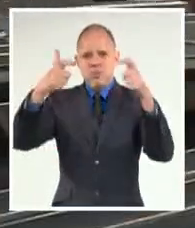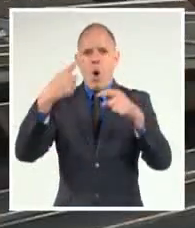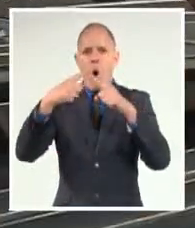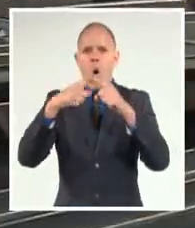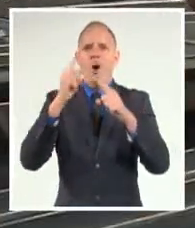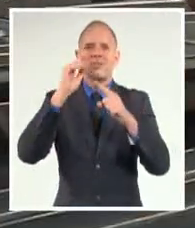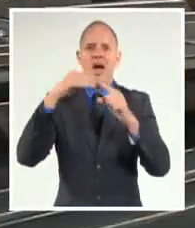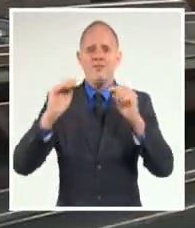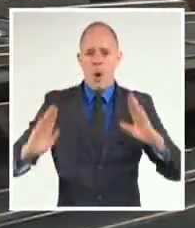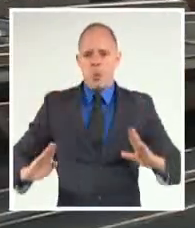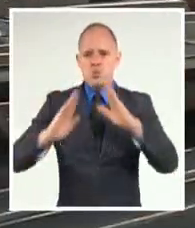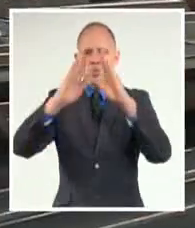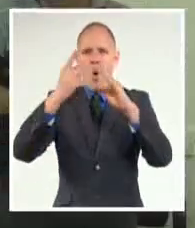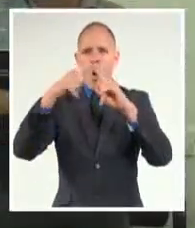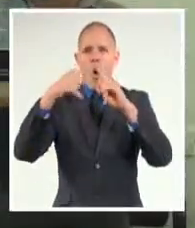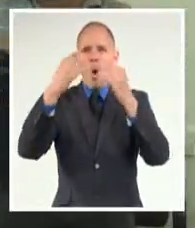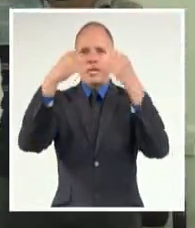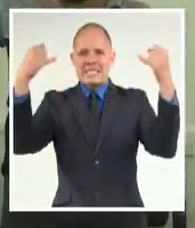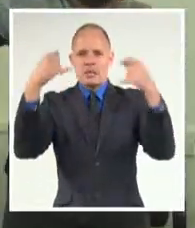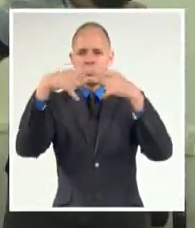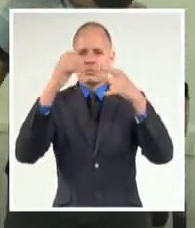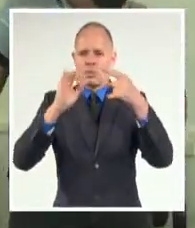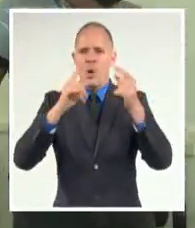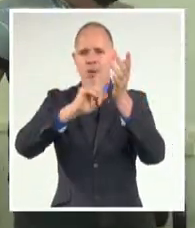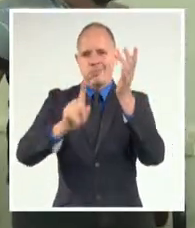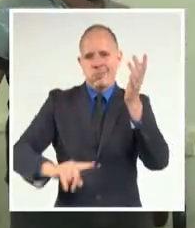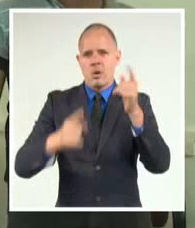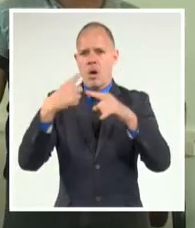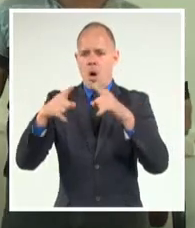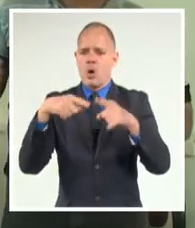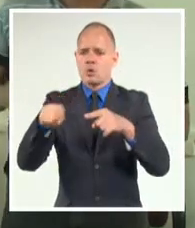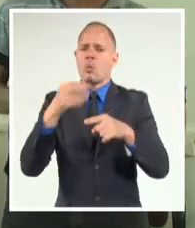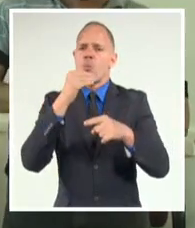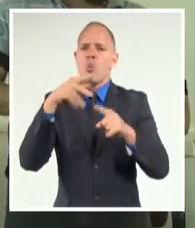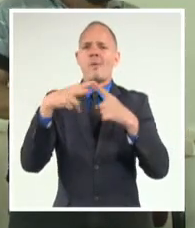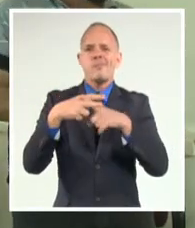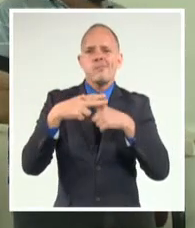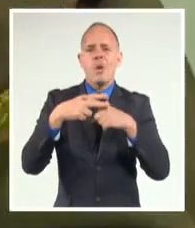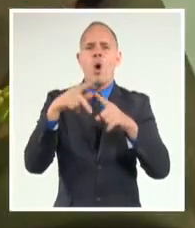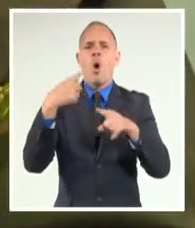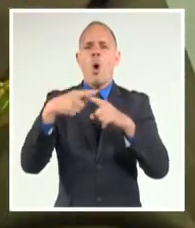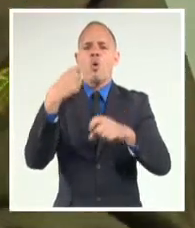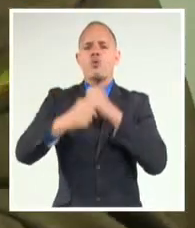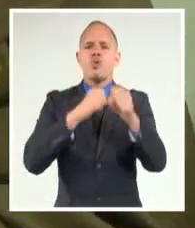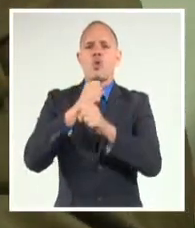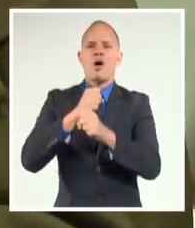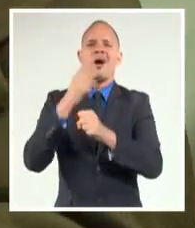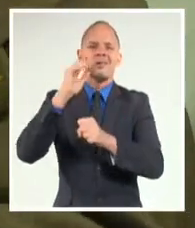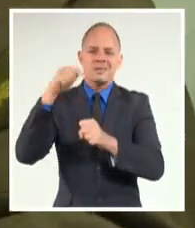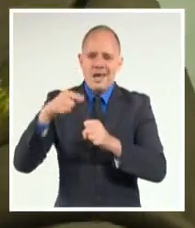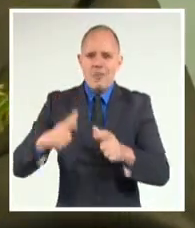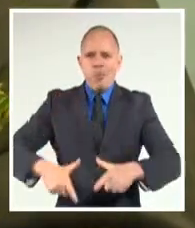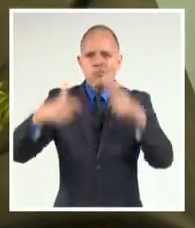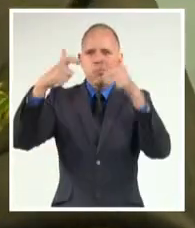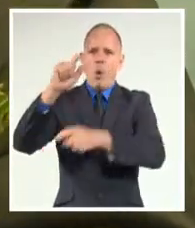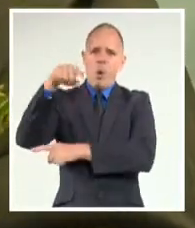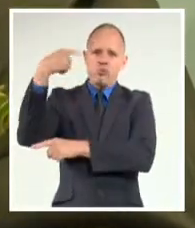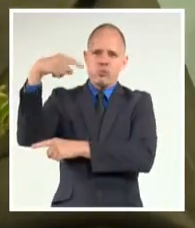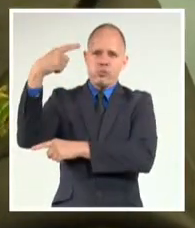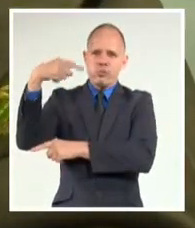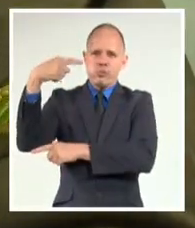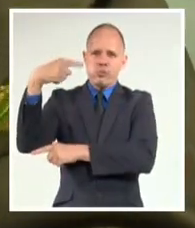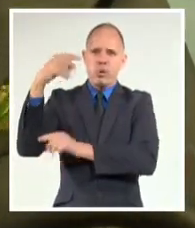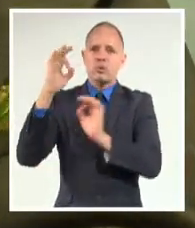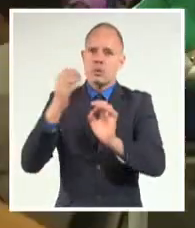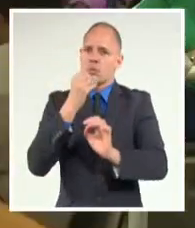a la empresa eléctrica y la conformación de naves y elementos para los parques eólicos de la provincia. El comandante subrayó la importancia